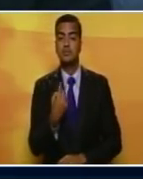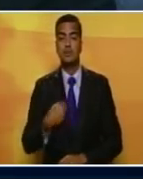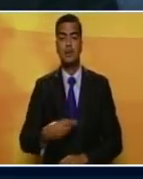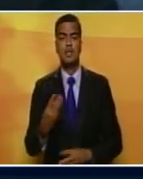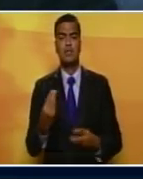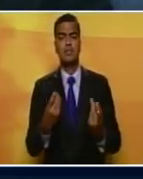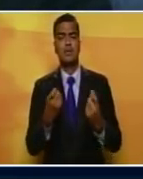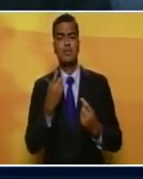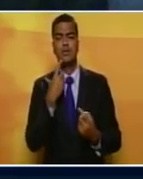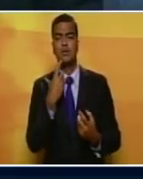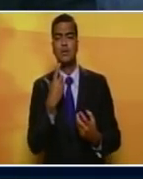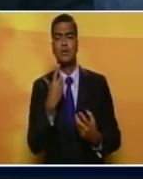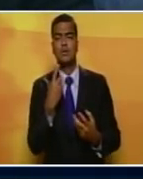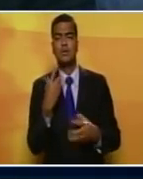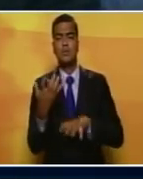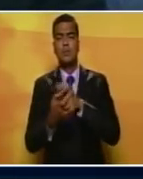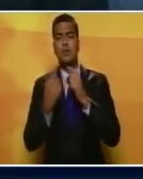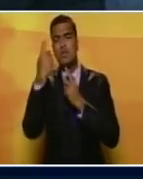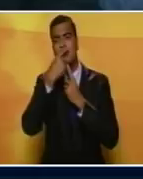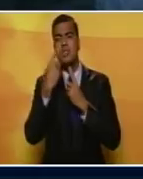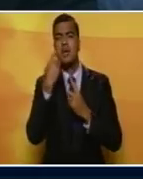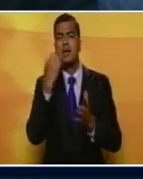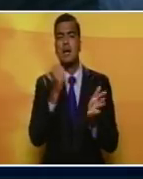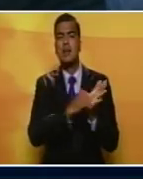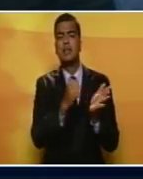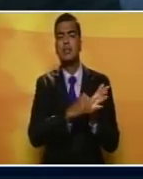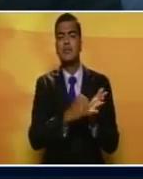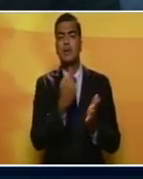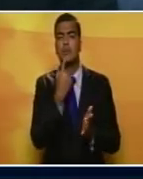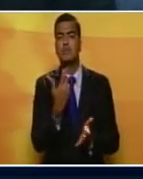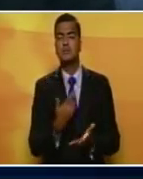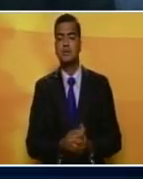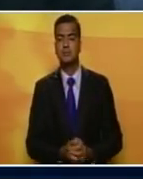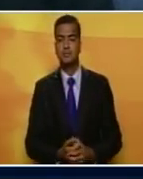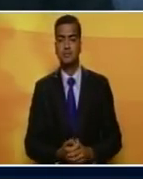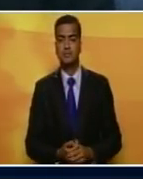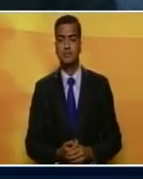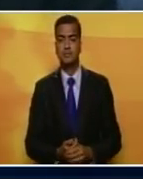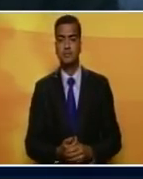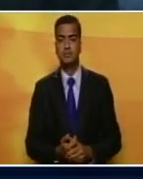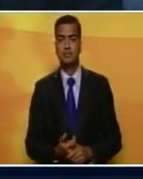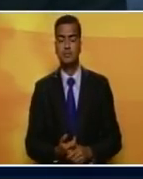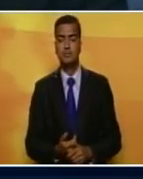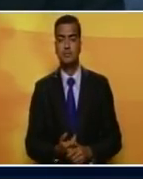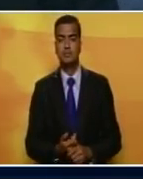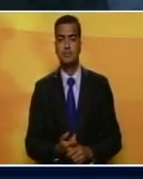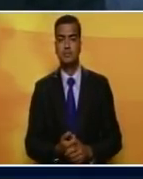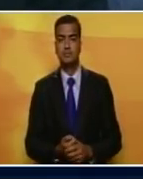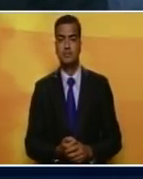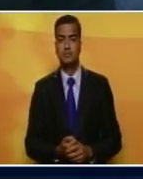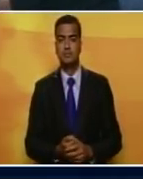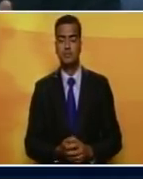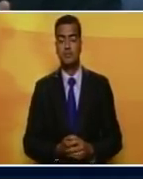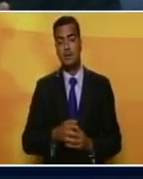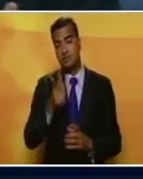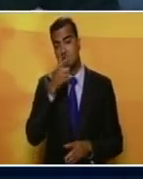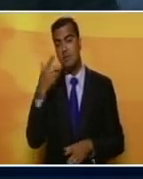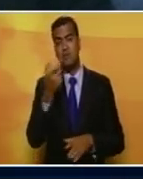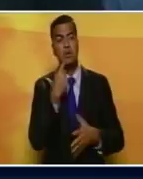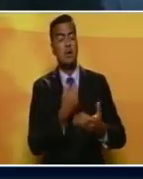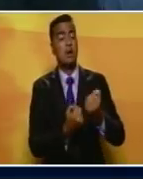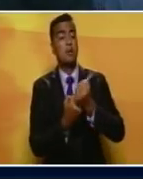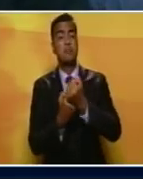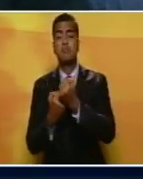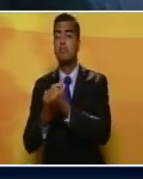tanto morro, dicen ellos, es decir, es tan cara dura, es tan cara de tabla, decimos nosotros aquí en Venezuela, para decir que buscar solidaridad es